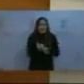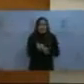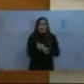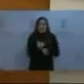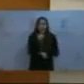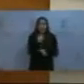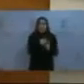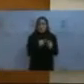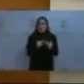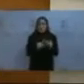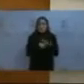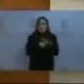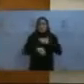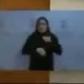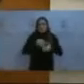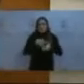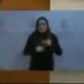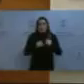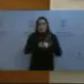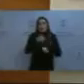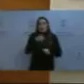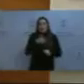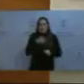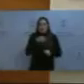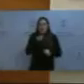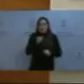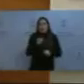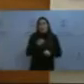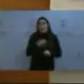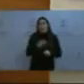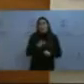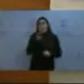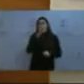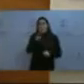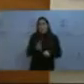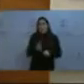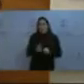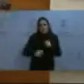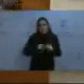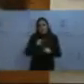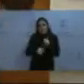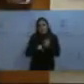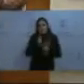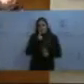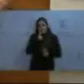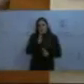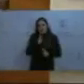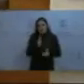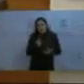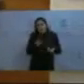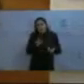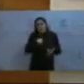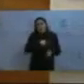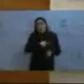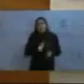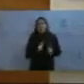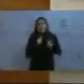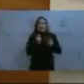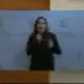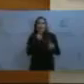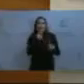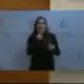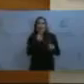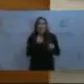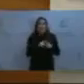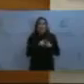unos presupuestos que tienen una deuda importante, consecuencia directa de lo que nosotros llamamos el arecismo, es decir, aquellos años